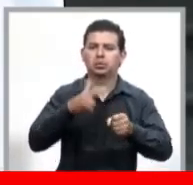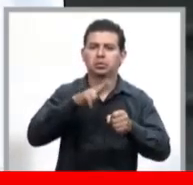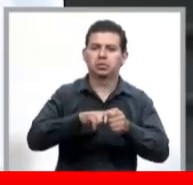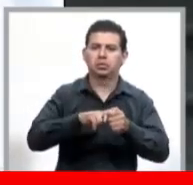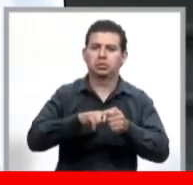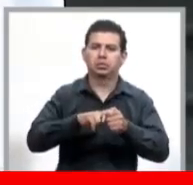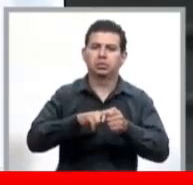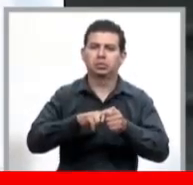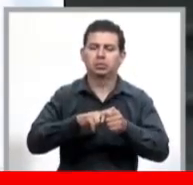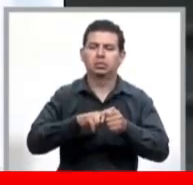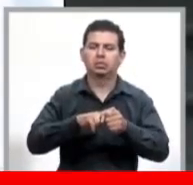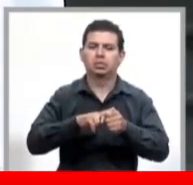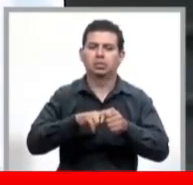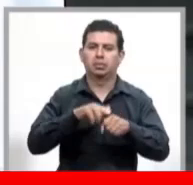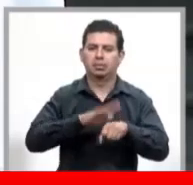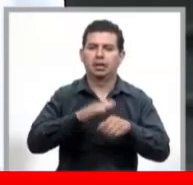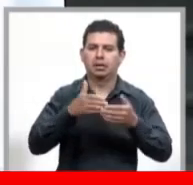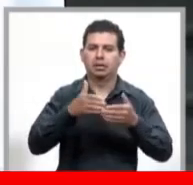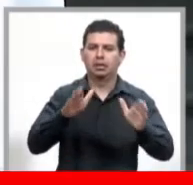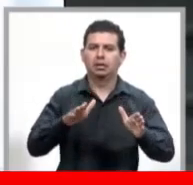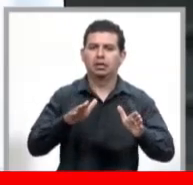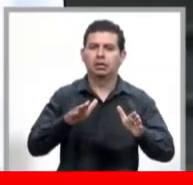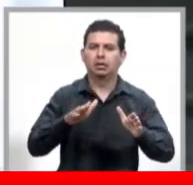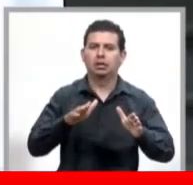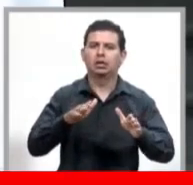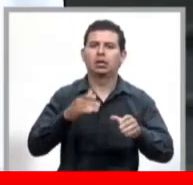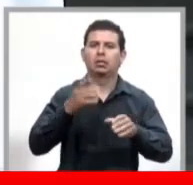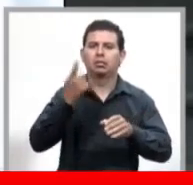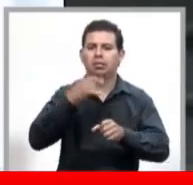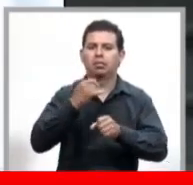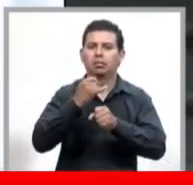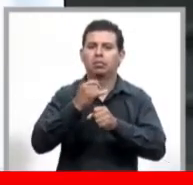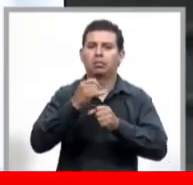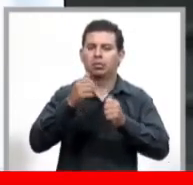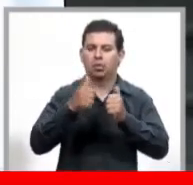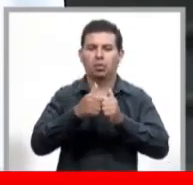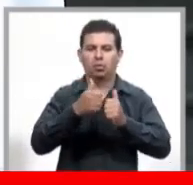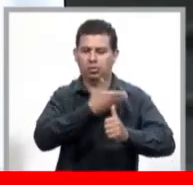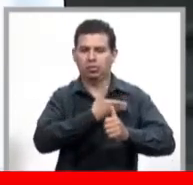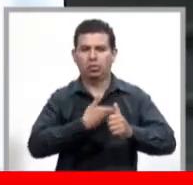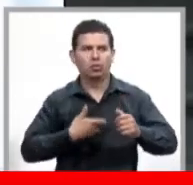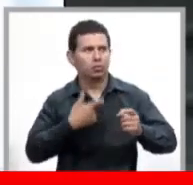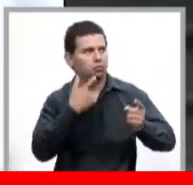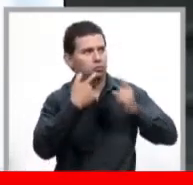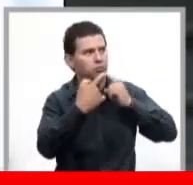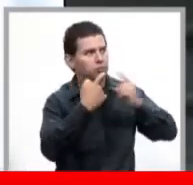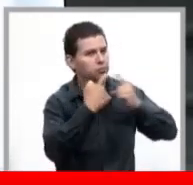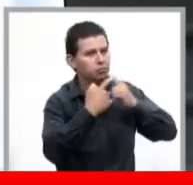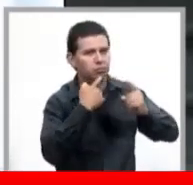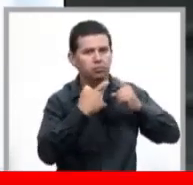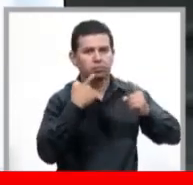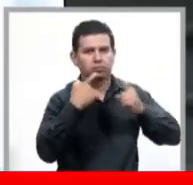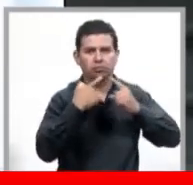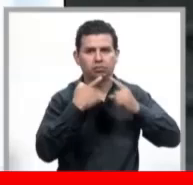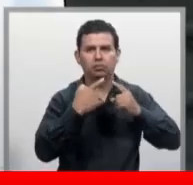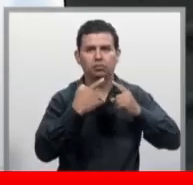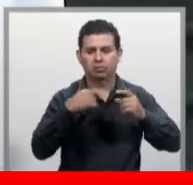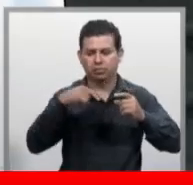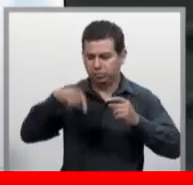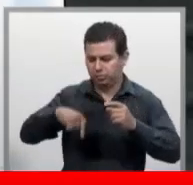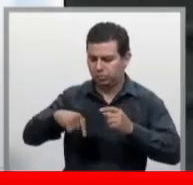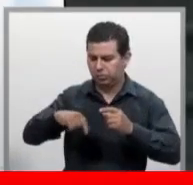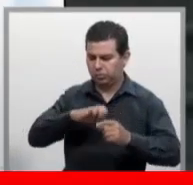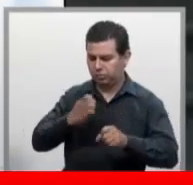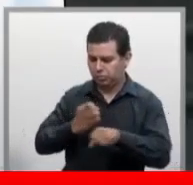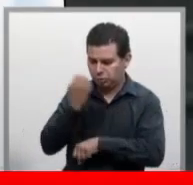qué significa? Que en coordinación con los 3 niveles de gobierno, federal, estatal y municipal,